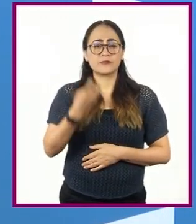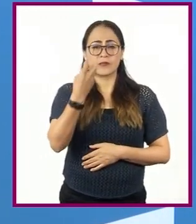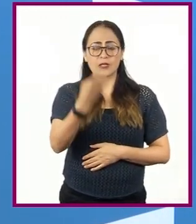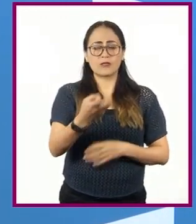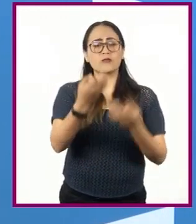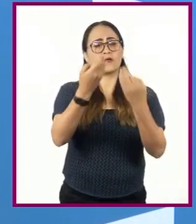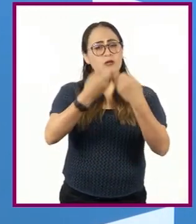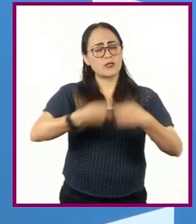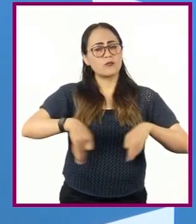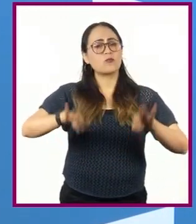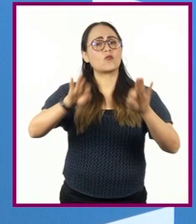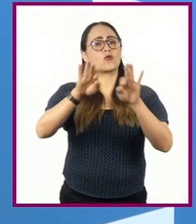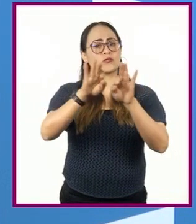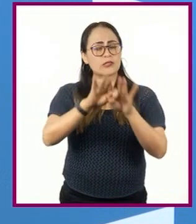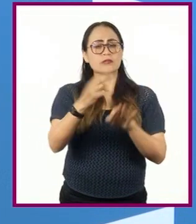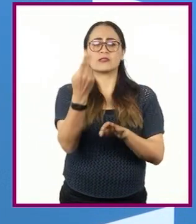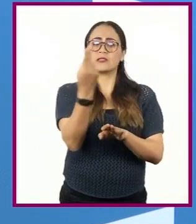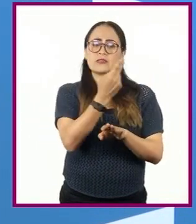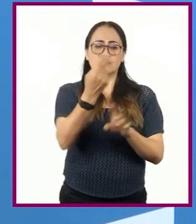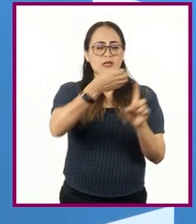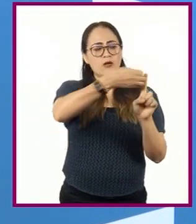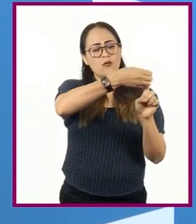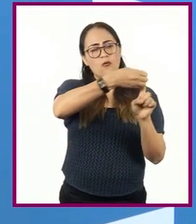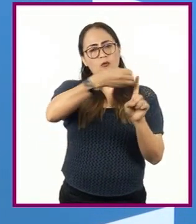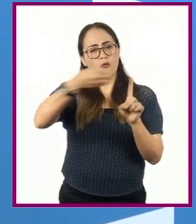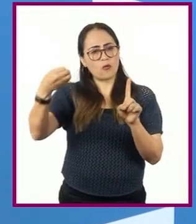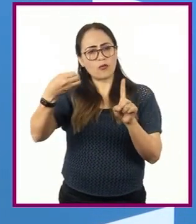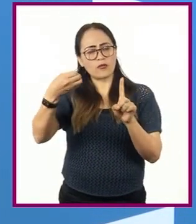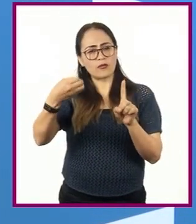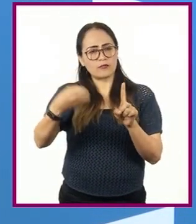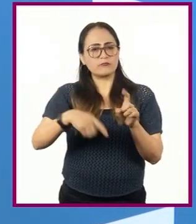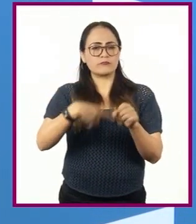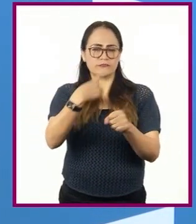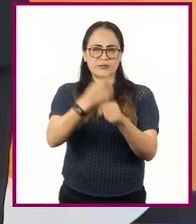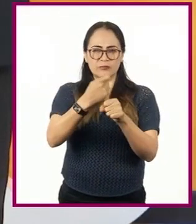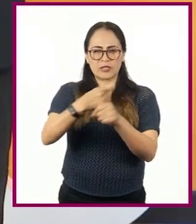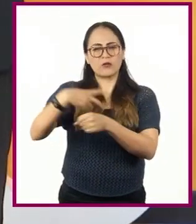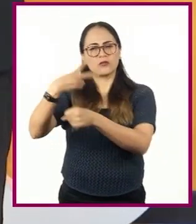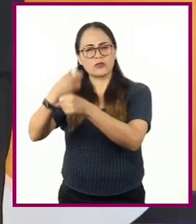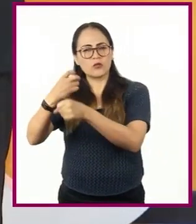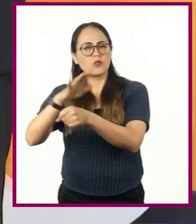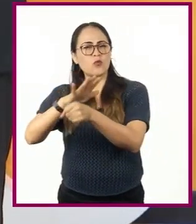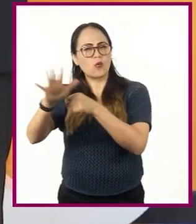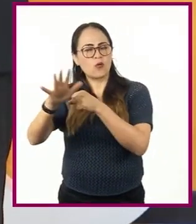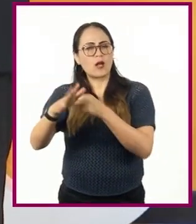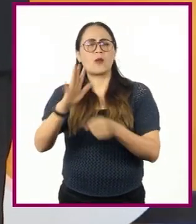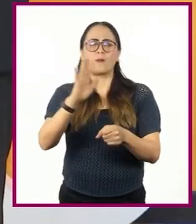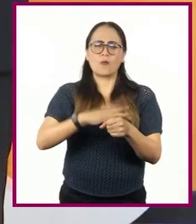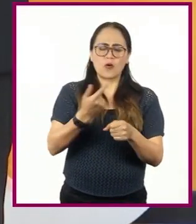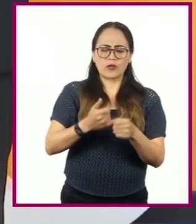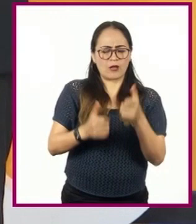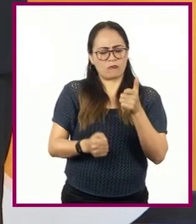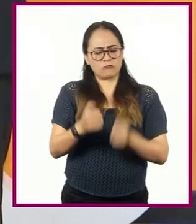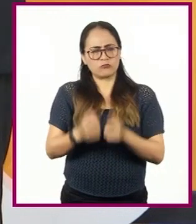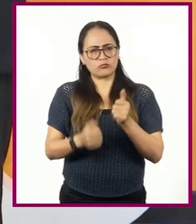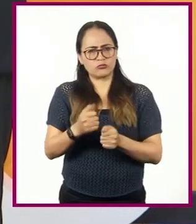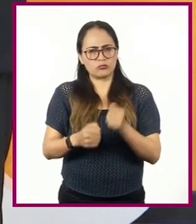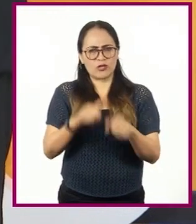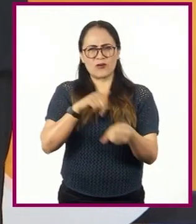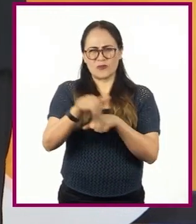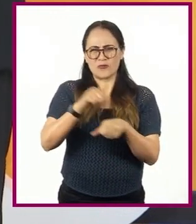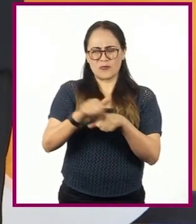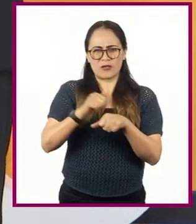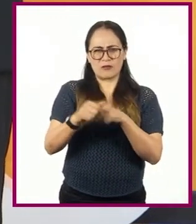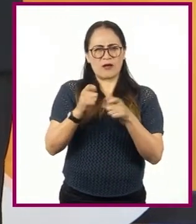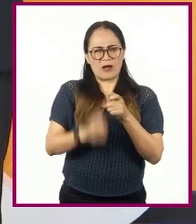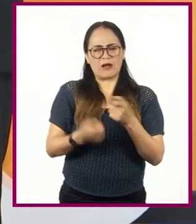de considerar el orden de realización de estas operaciones matemáticas. ¿Por qué las calculadoras arrojaron diferentes